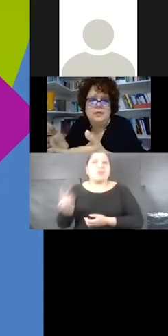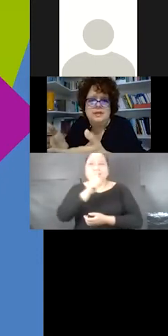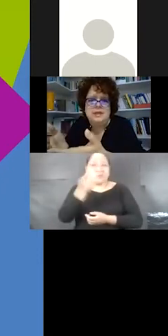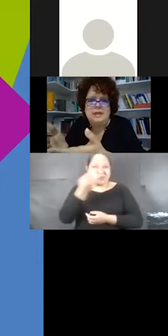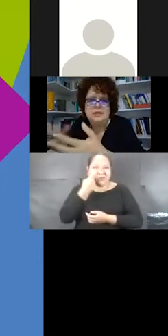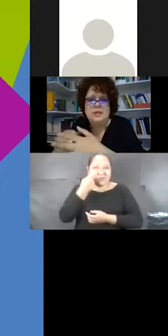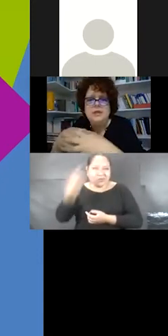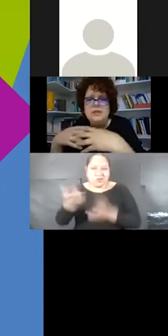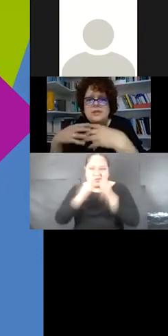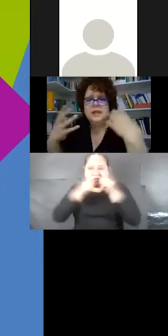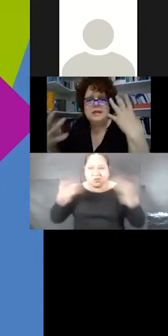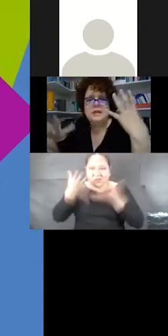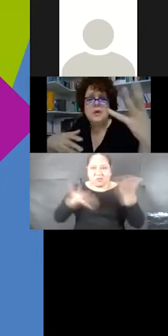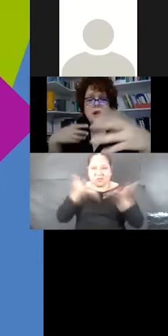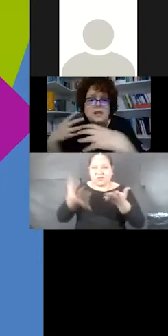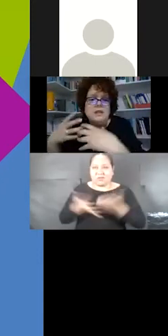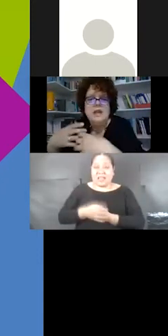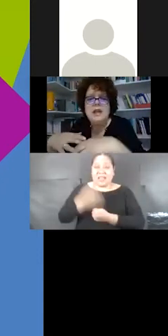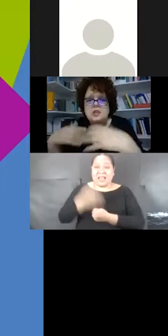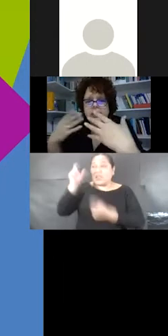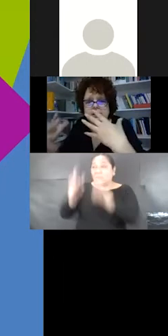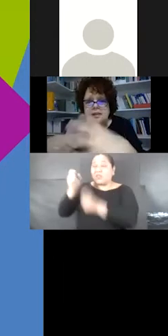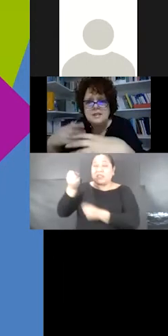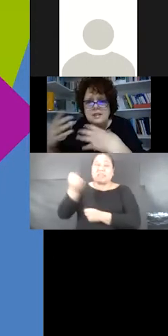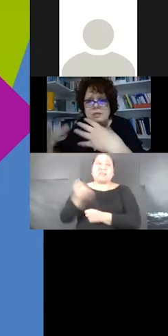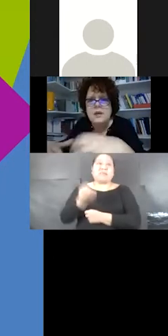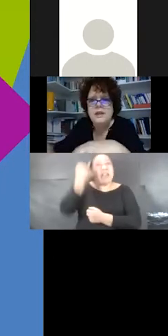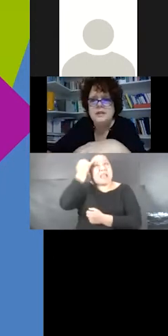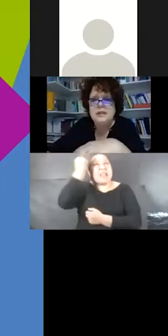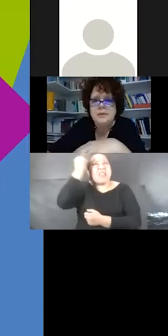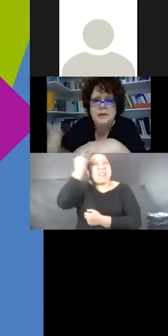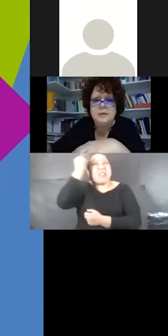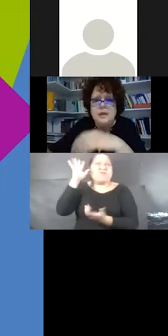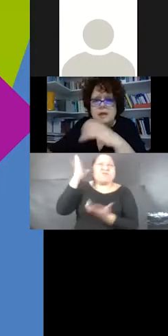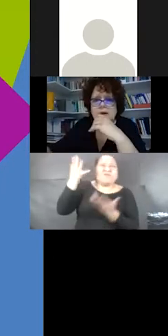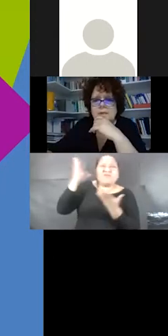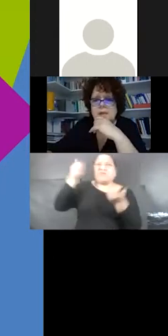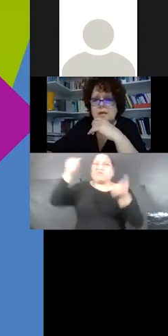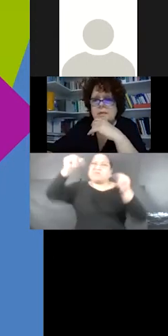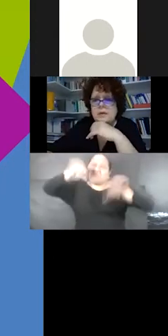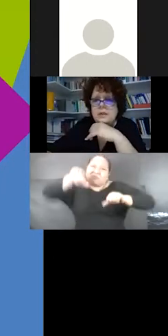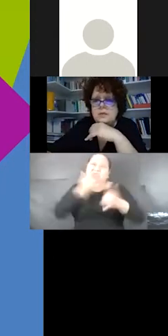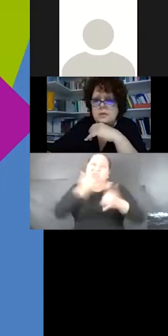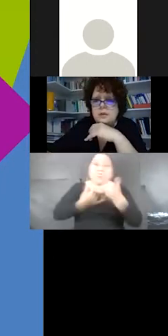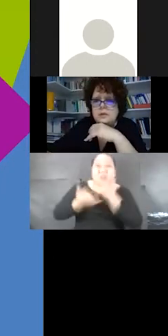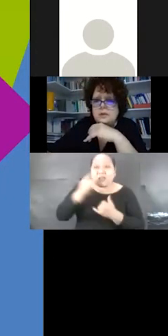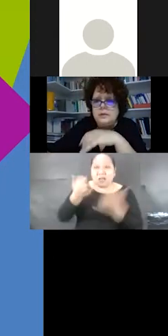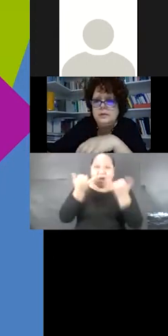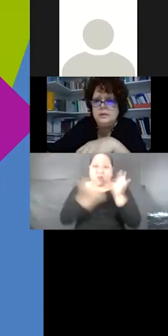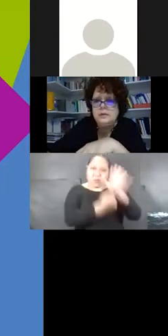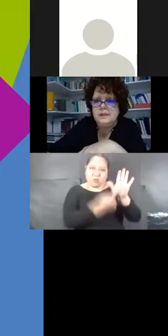la lengua de señas, no tienen unas ideas equivocadas, y sobre esas ideas equivocadas es que vamos a ver ahorita, un